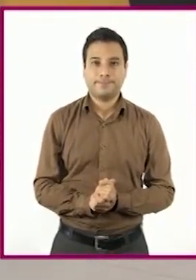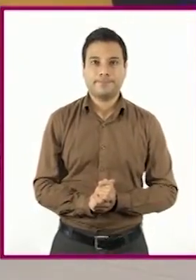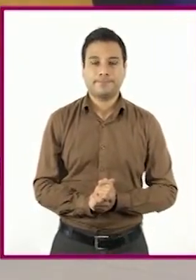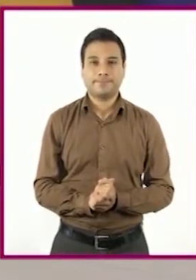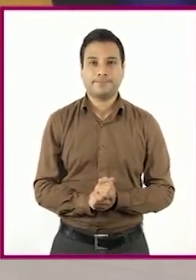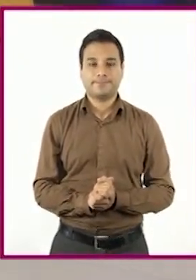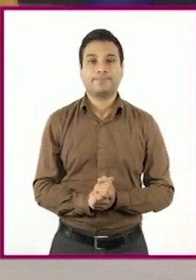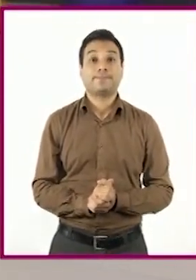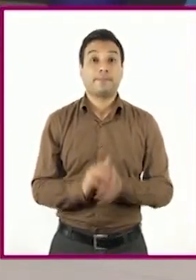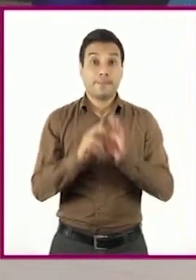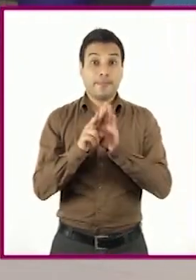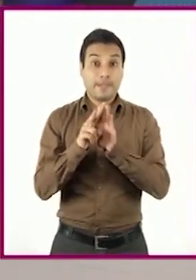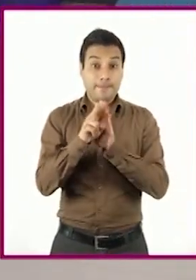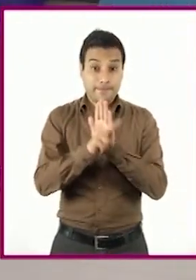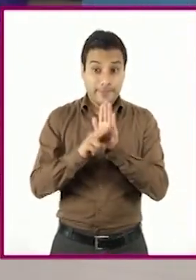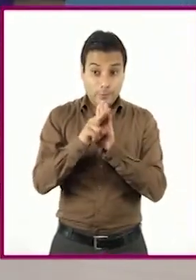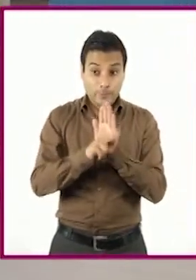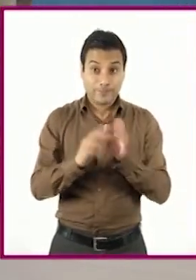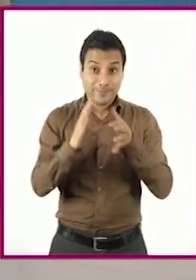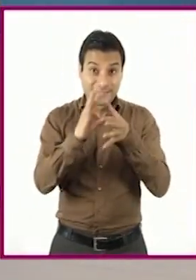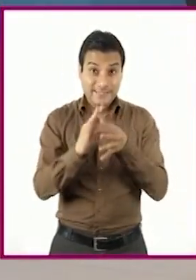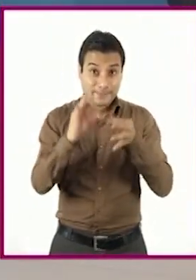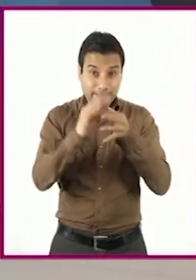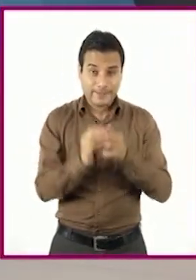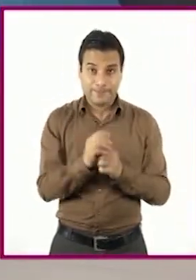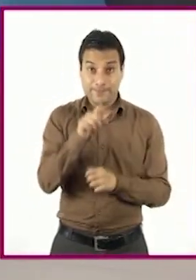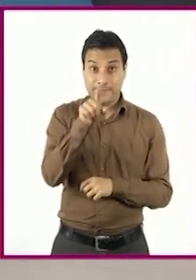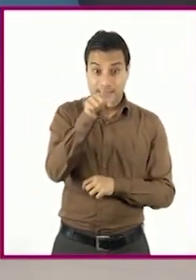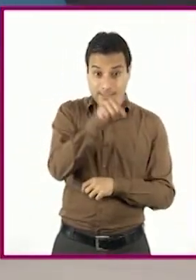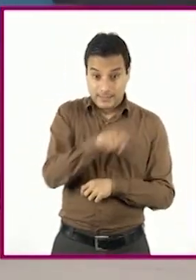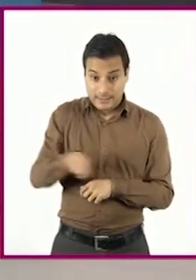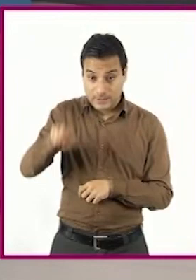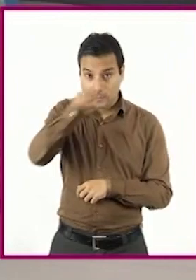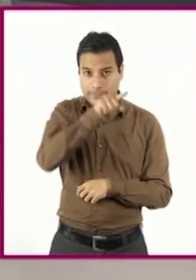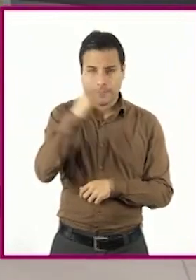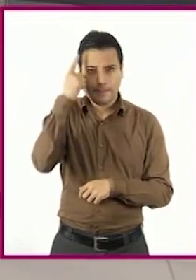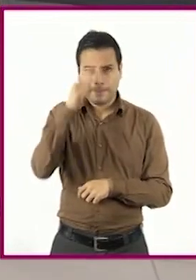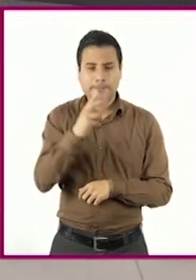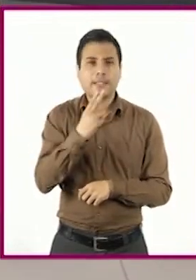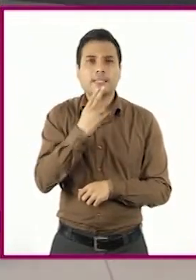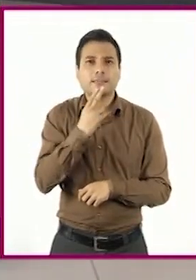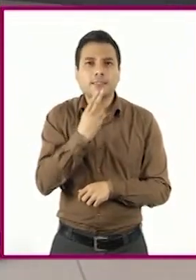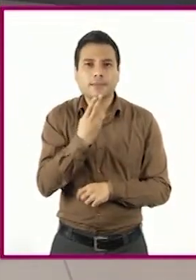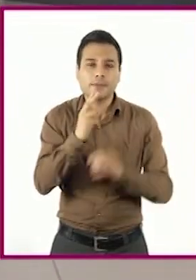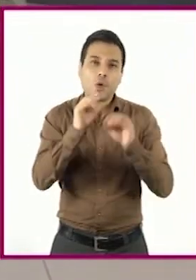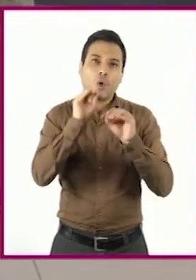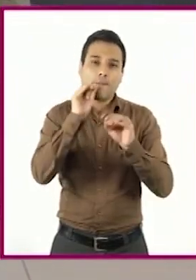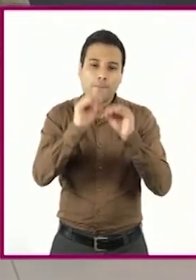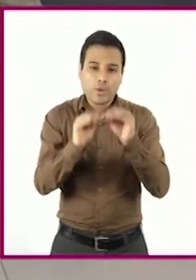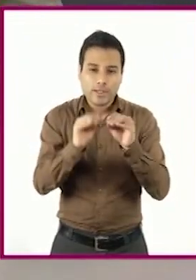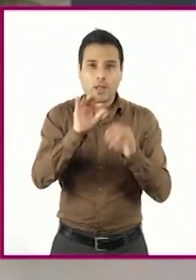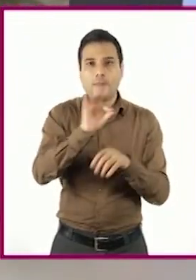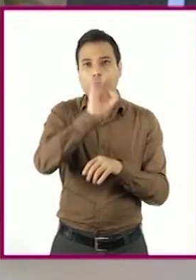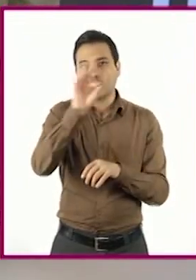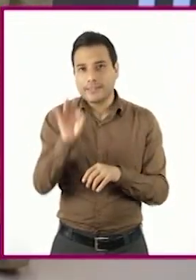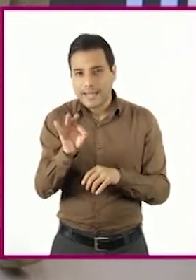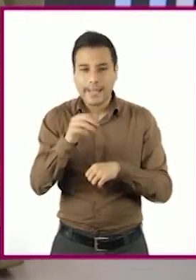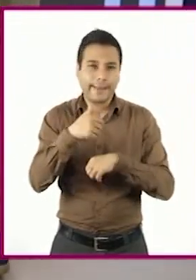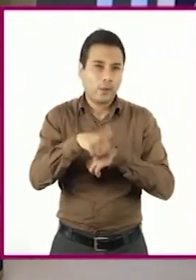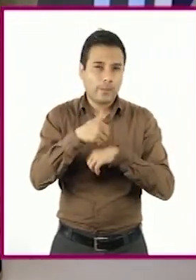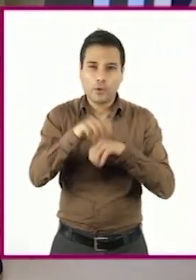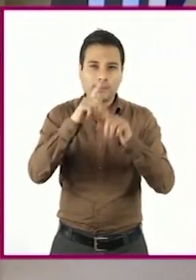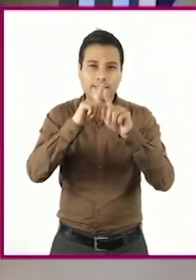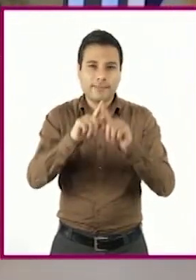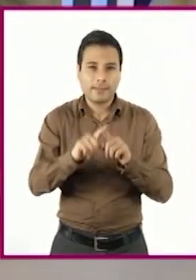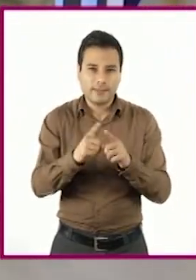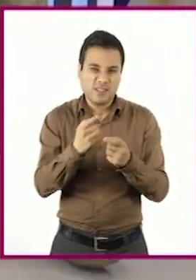En el video observaron que la gráfica circular se utiliza para representar el porcentaje o proporción correspondiente a cada categoría de un